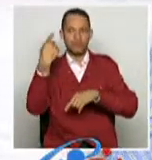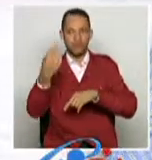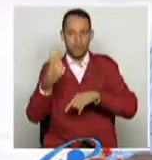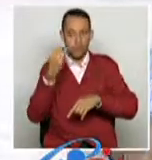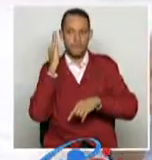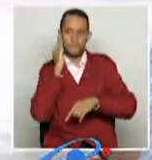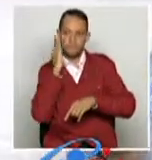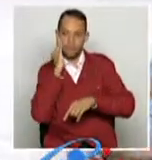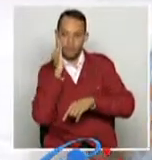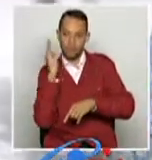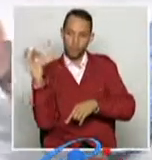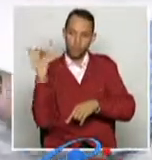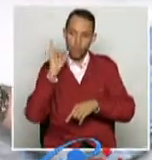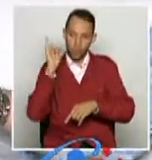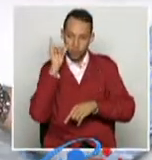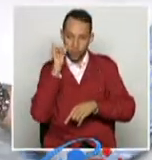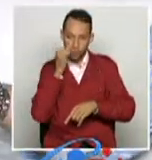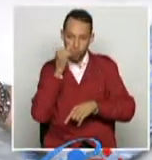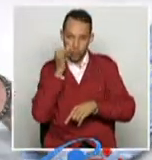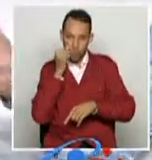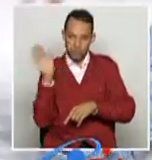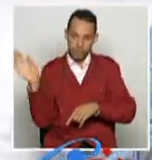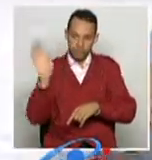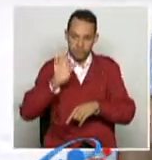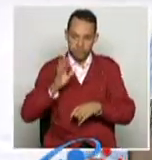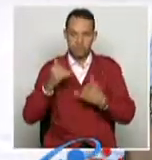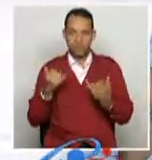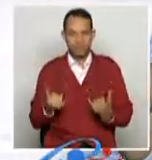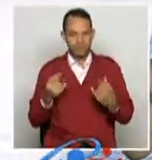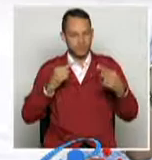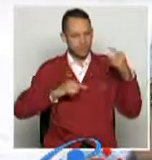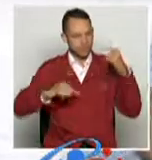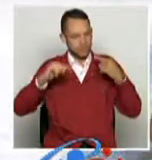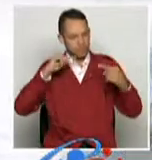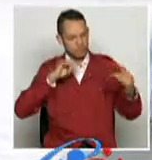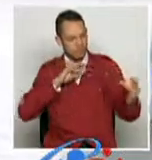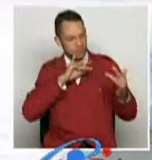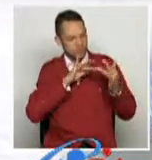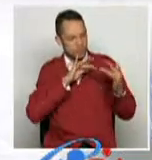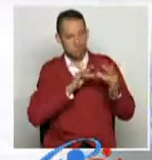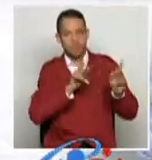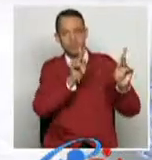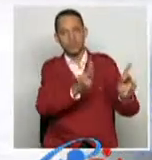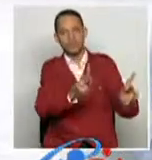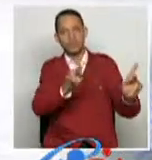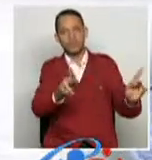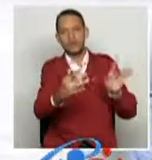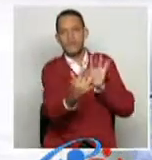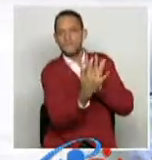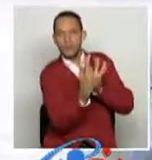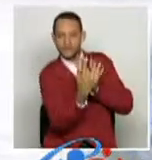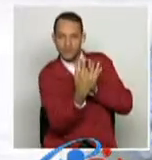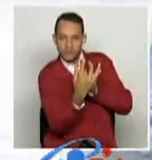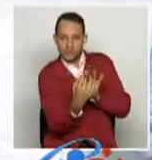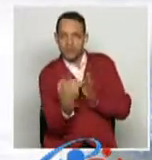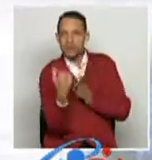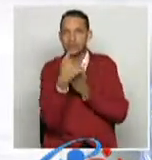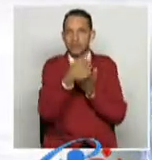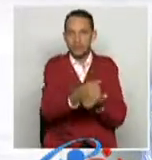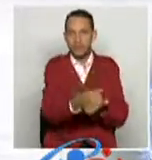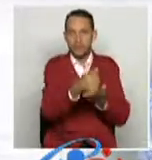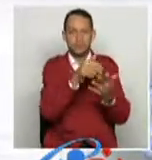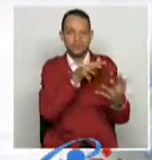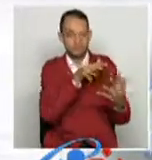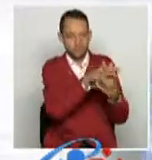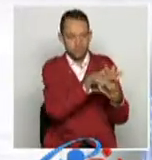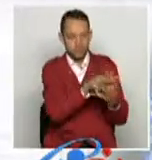videos para que lo analicemos desde el punto de vista suyo, como la persona que entró en contacto con ese paciente y tiene